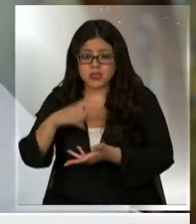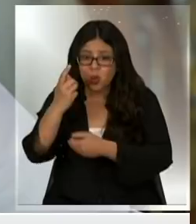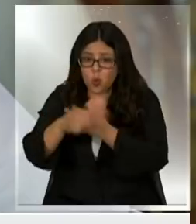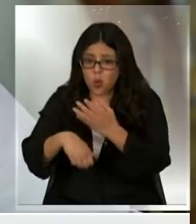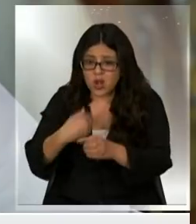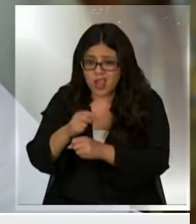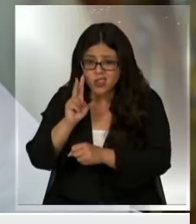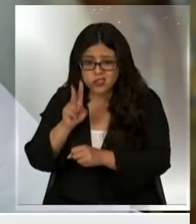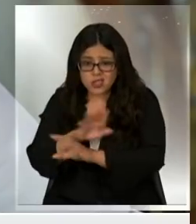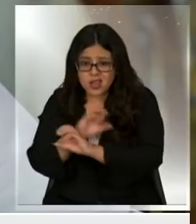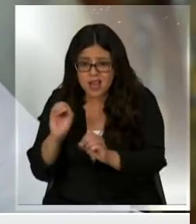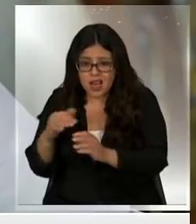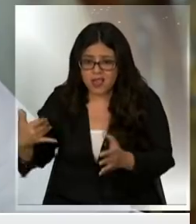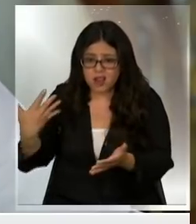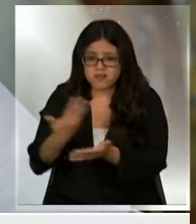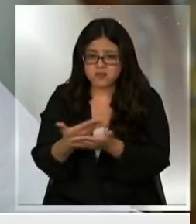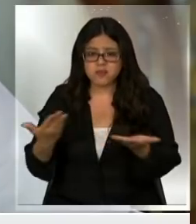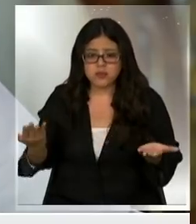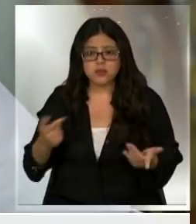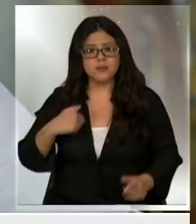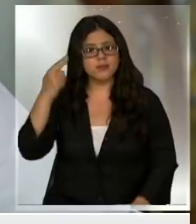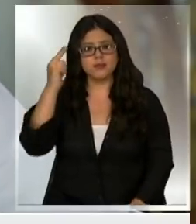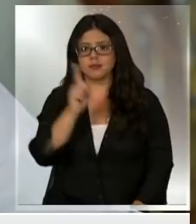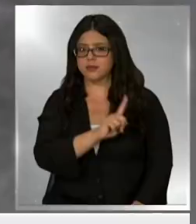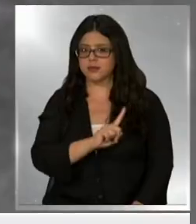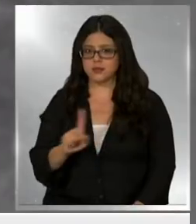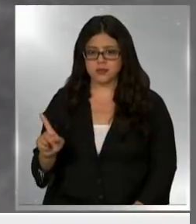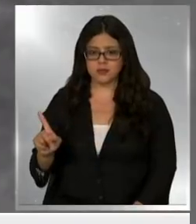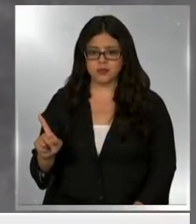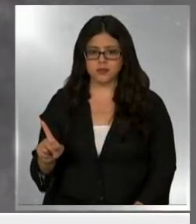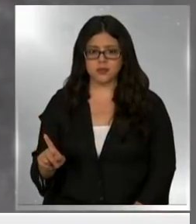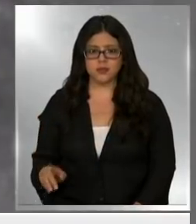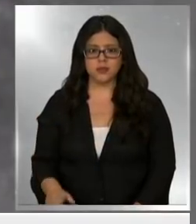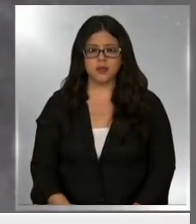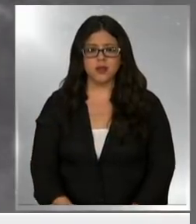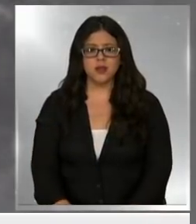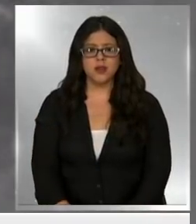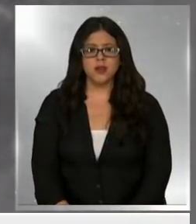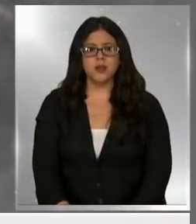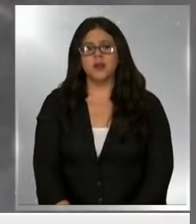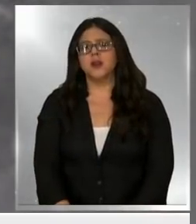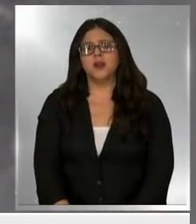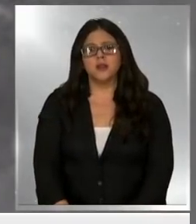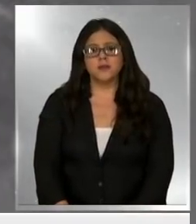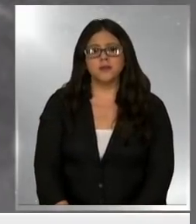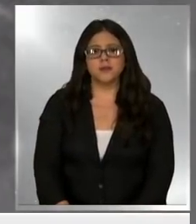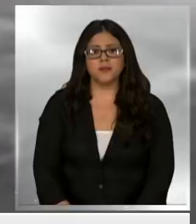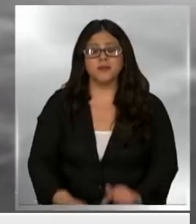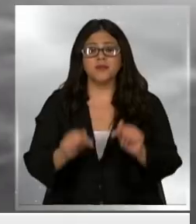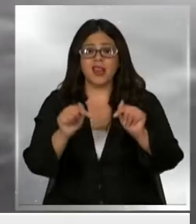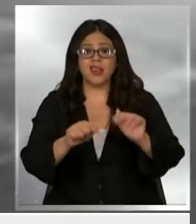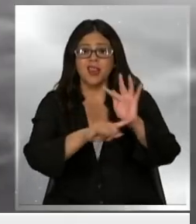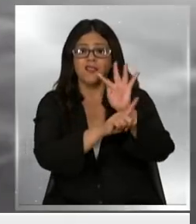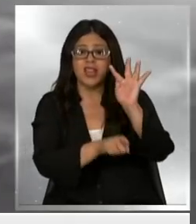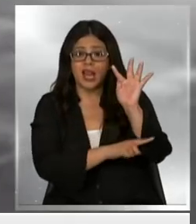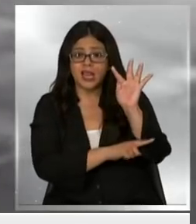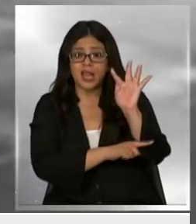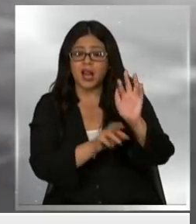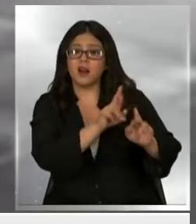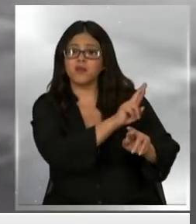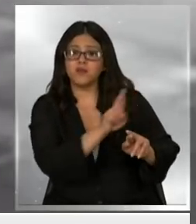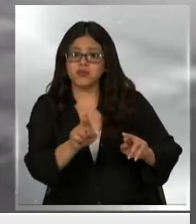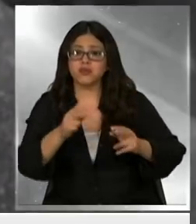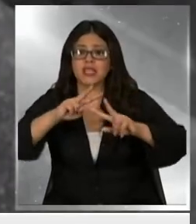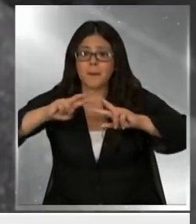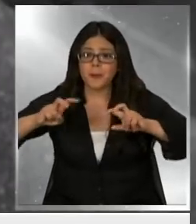nada? Y yo creo que no. Consultada la Fiscalía, indicaron que la